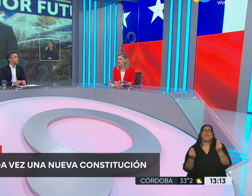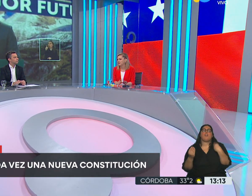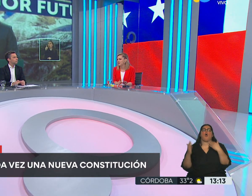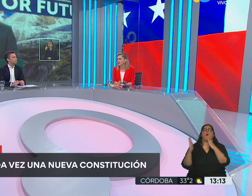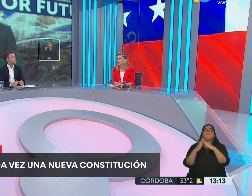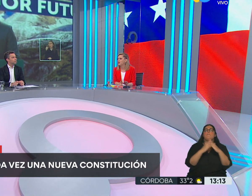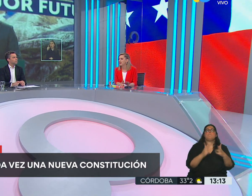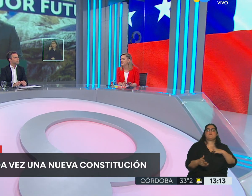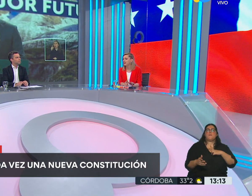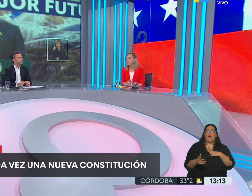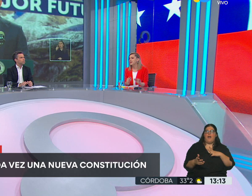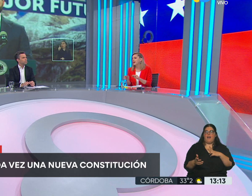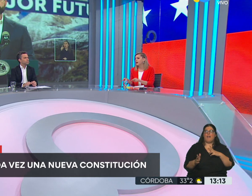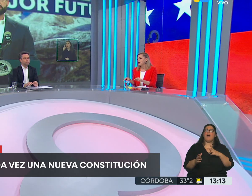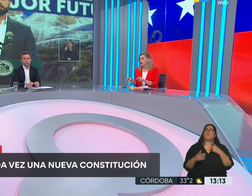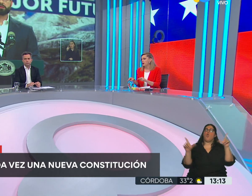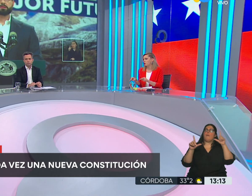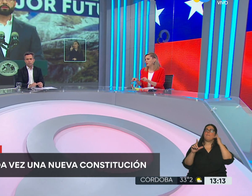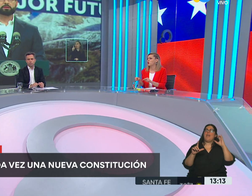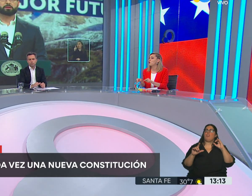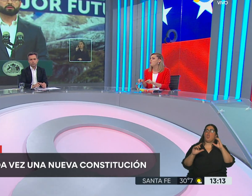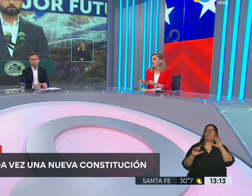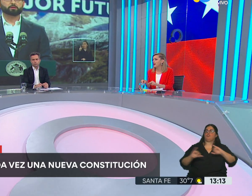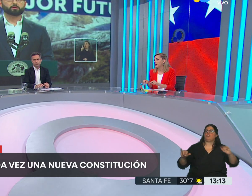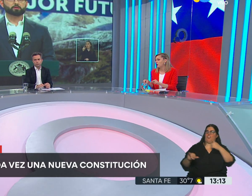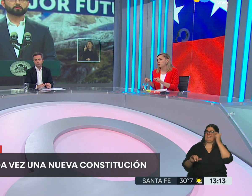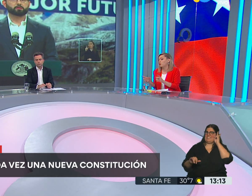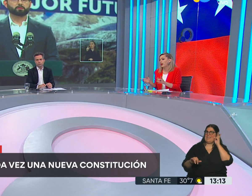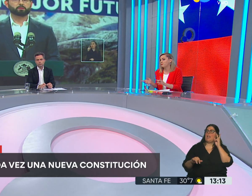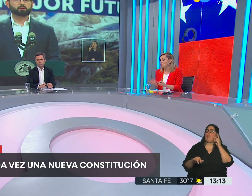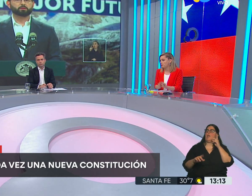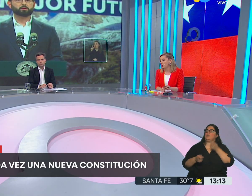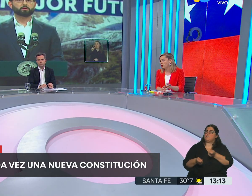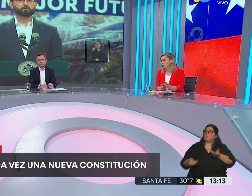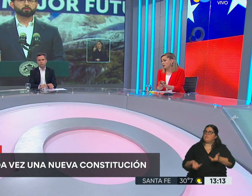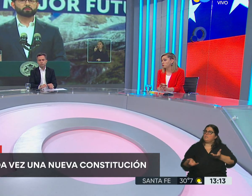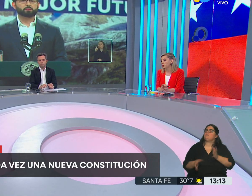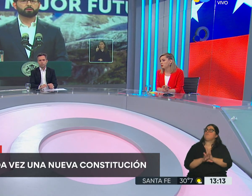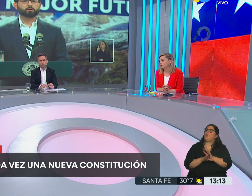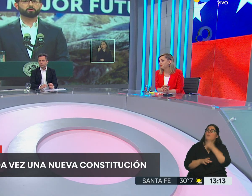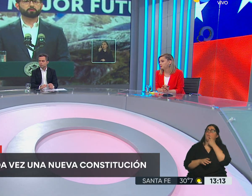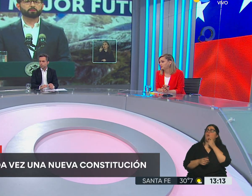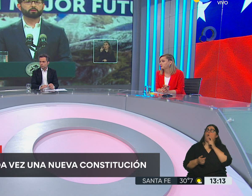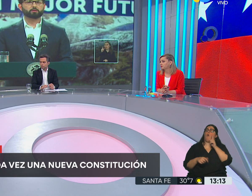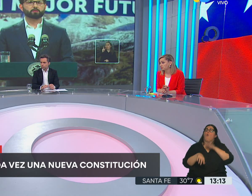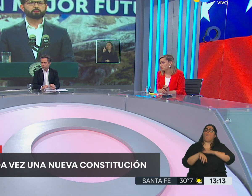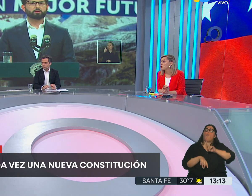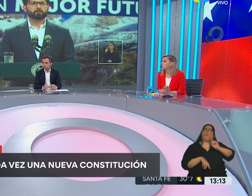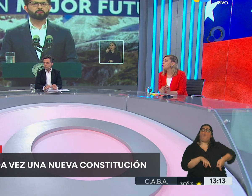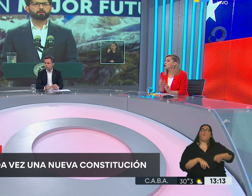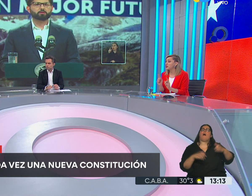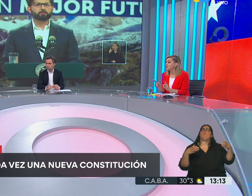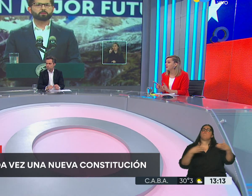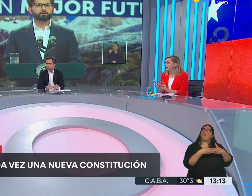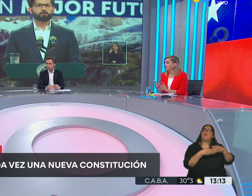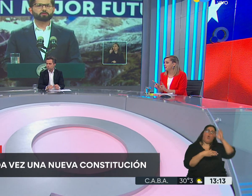de la derecha chilena también agitan y que justamente culpan a, por ejemplo, los mapuches, ¿no? Sí, igual creo que son dos cosas distintas.